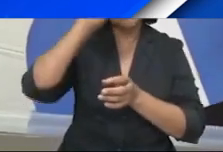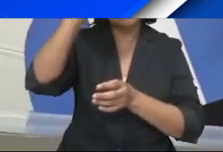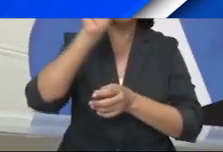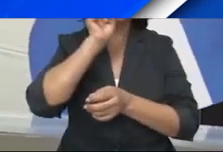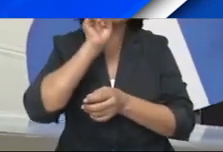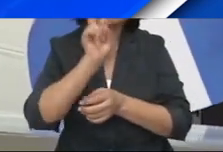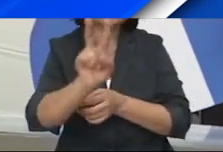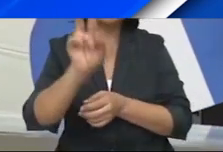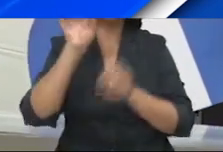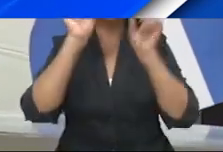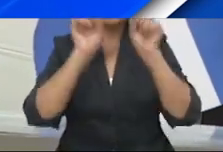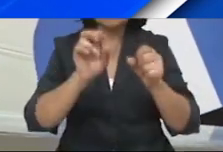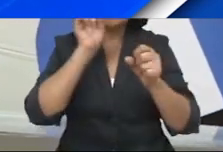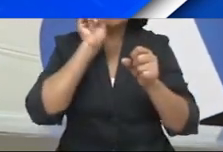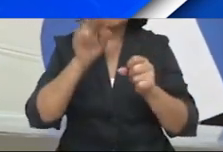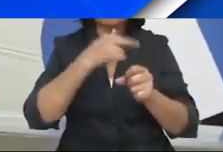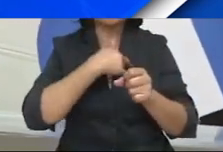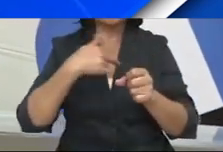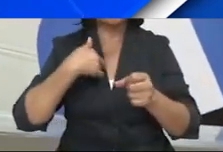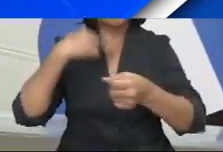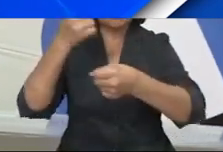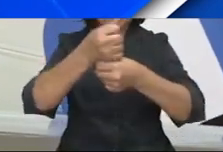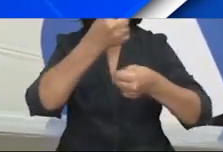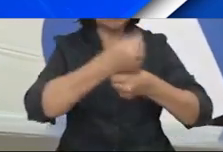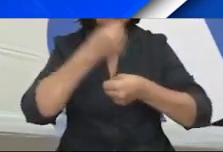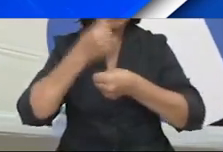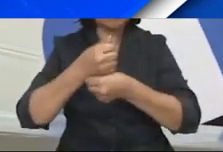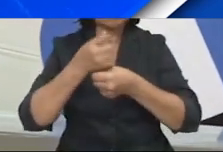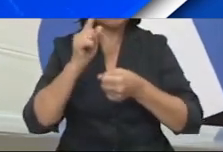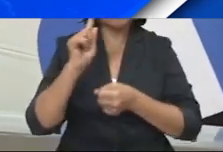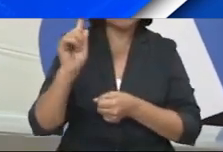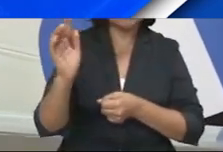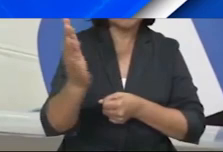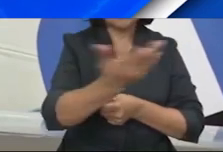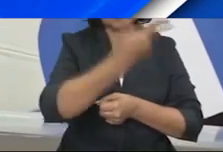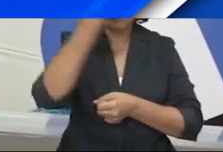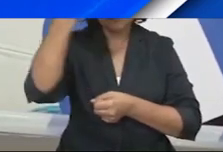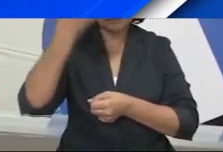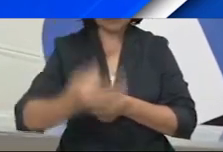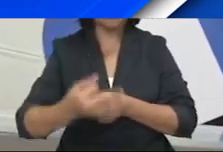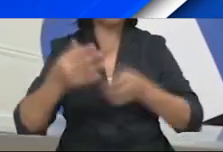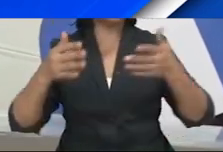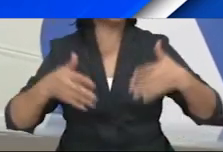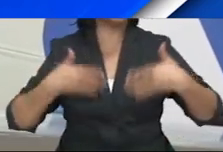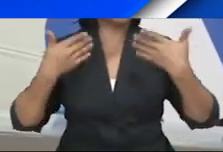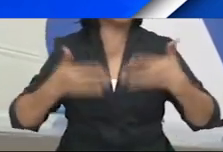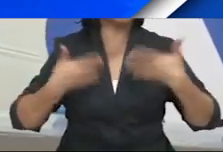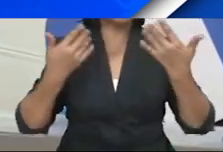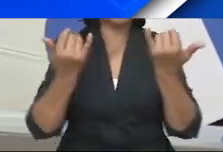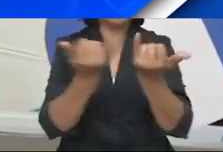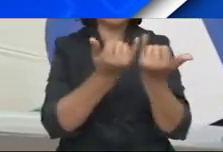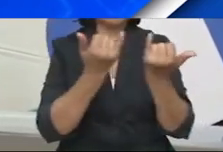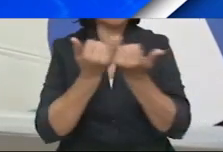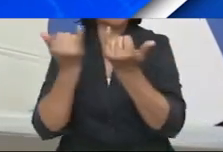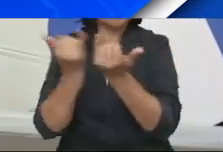visibles, tangibles. Hemos sido protagonistas. Estamos en el goce y disfrute de los